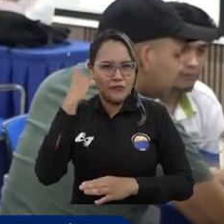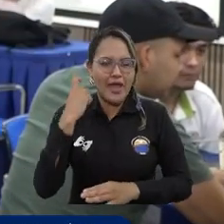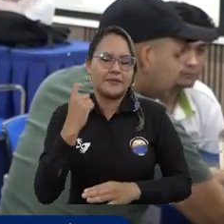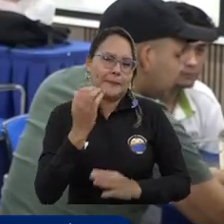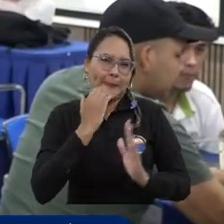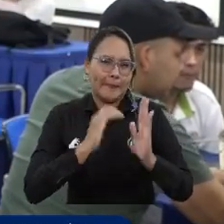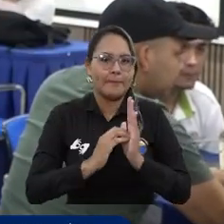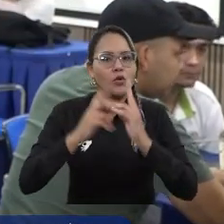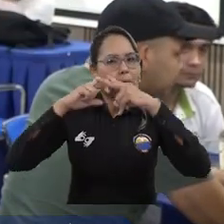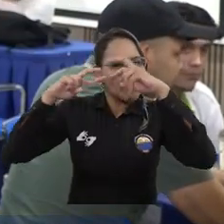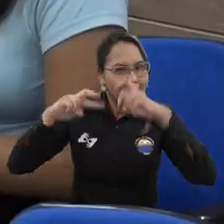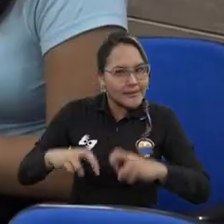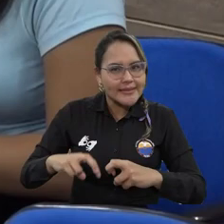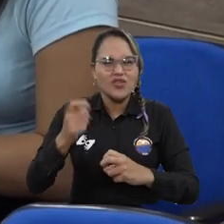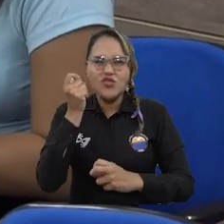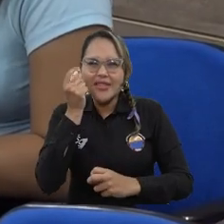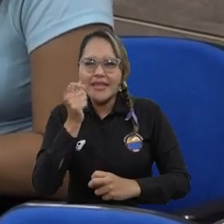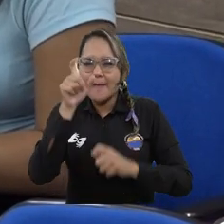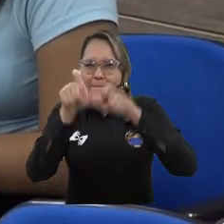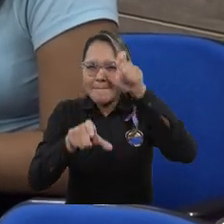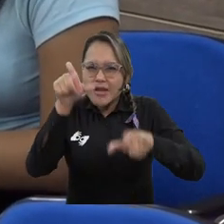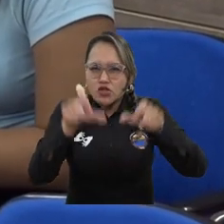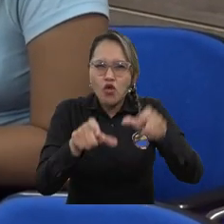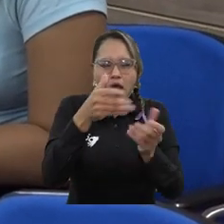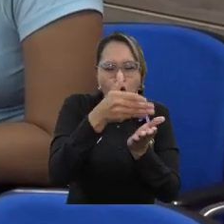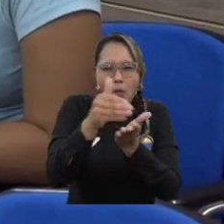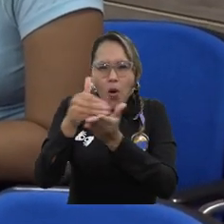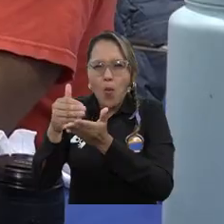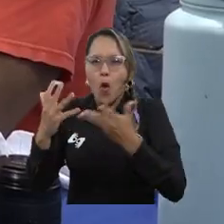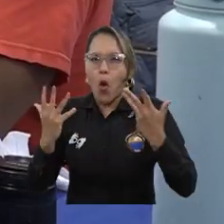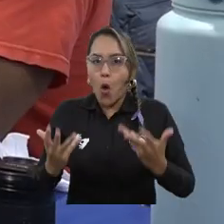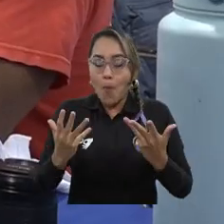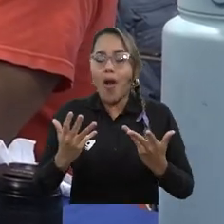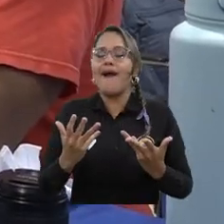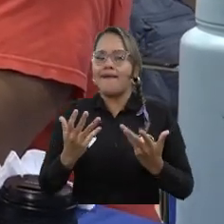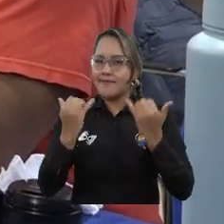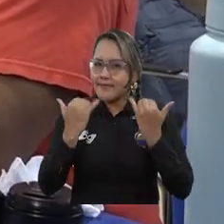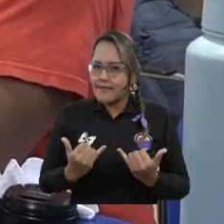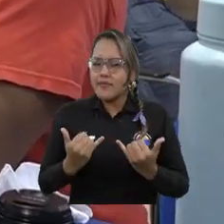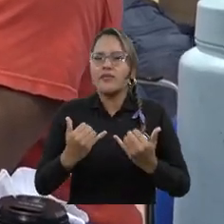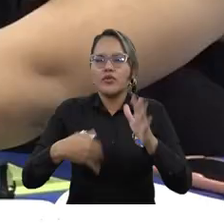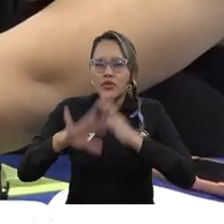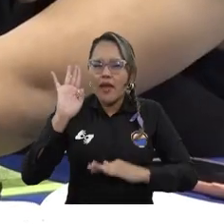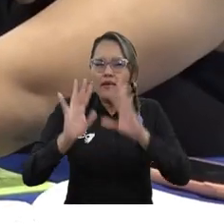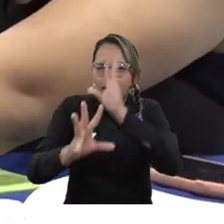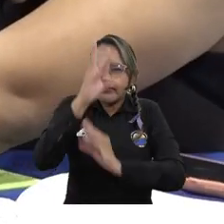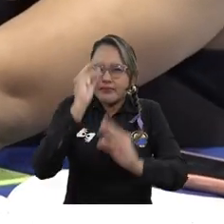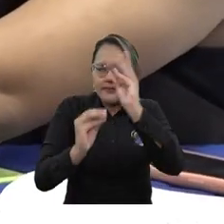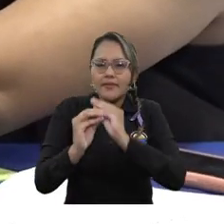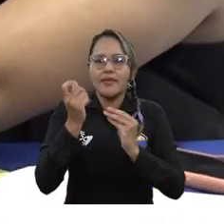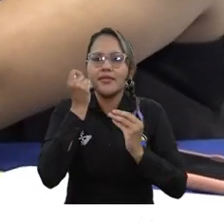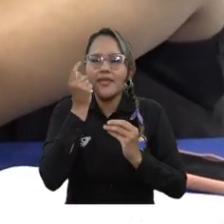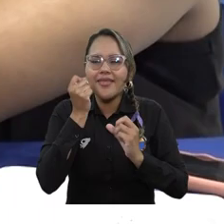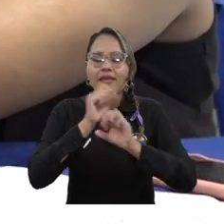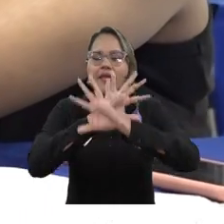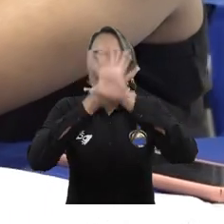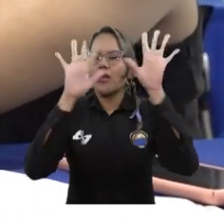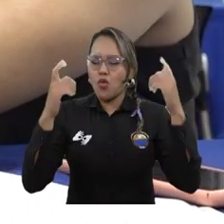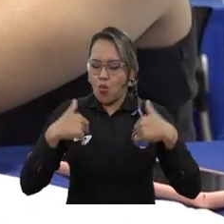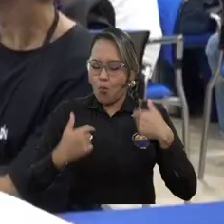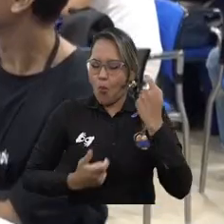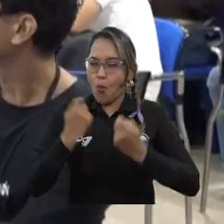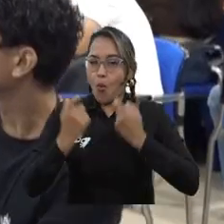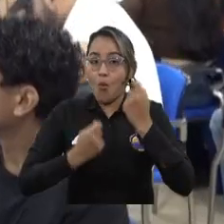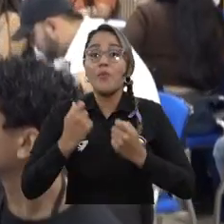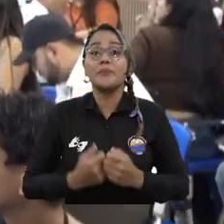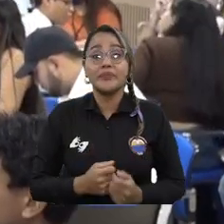de segmentación del cliente. Entonces he podido aprender ciertos conceptos y ciertas técnicas que me ayudan a tener mejor clara la